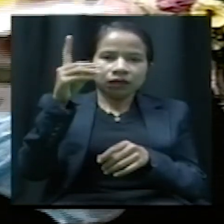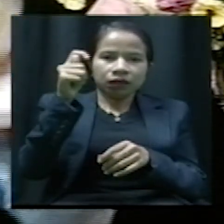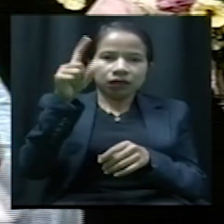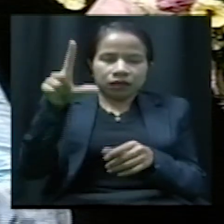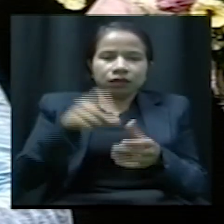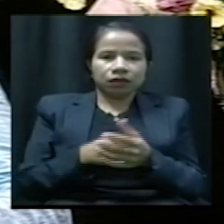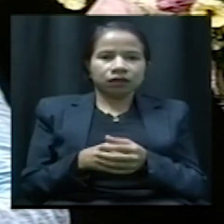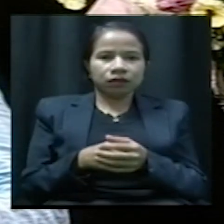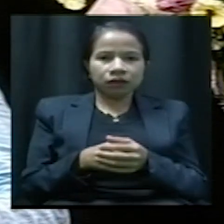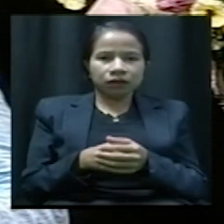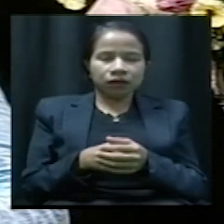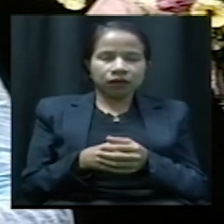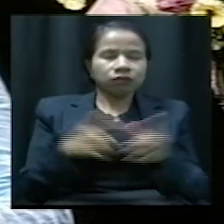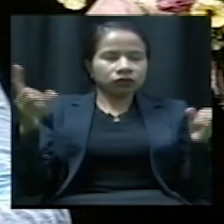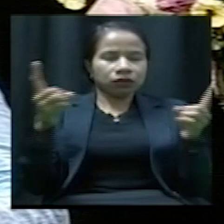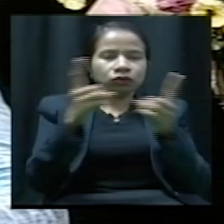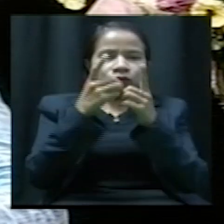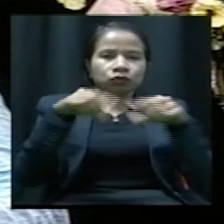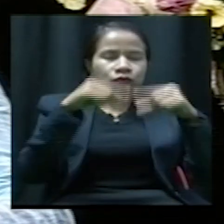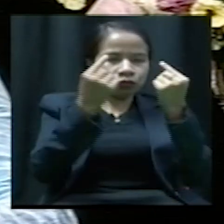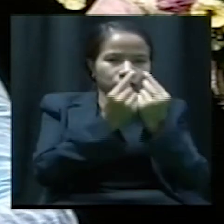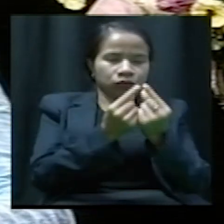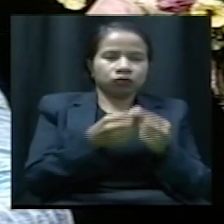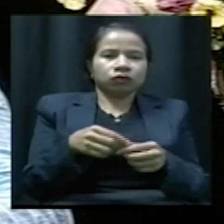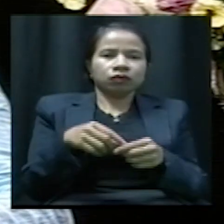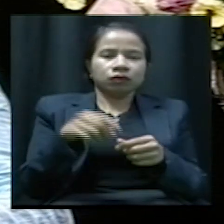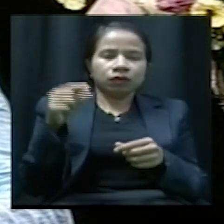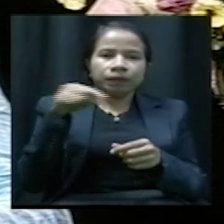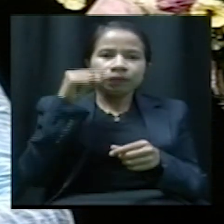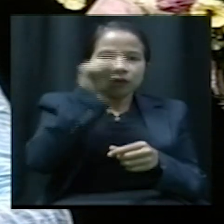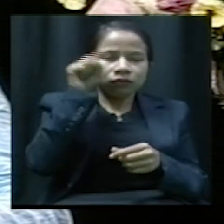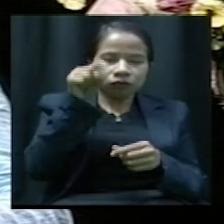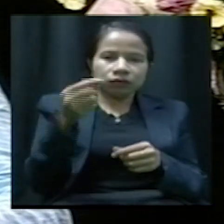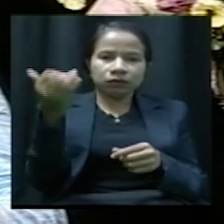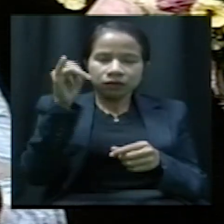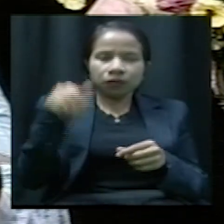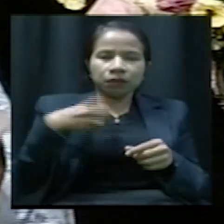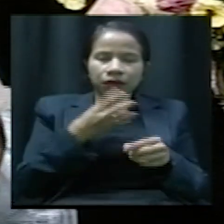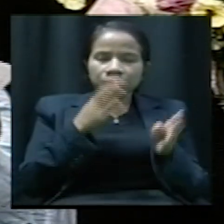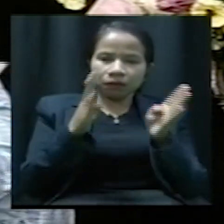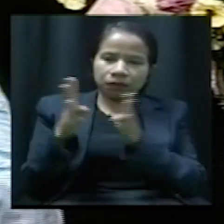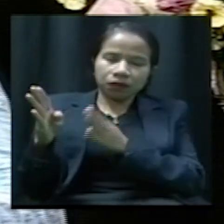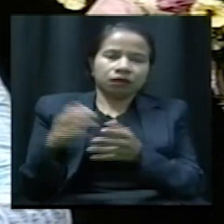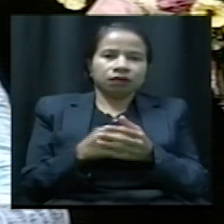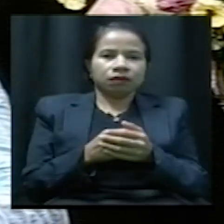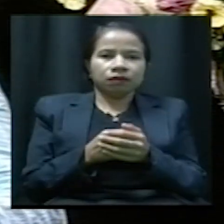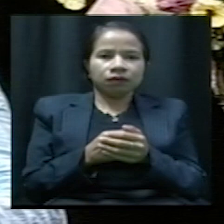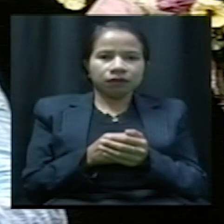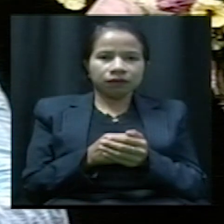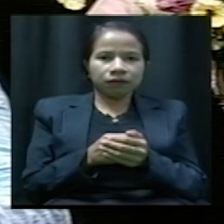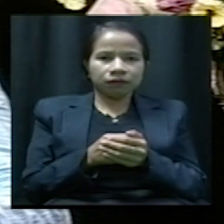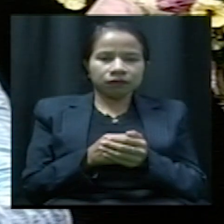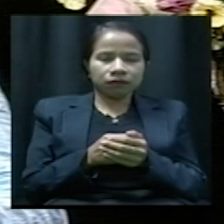sam bahir kon ami suru kada grupo alvo ami ha perguntas ne ma claro ona para tusu sira se ejemplo se ami ha suru be sira